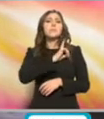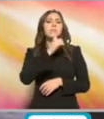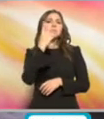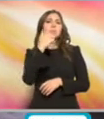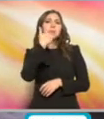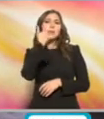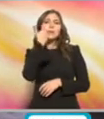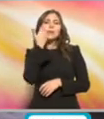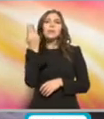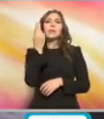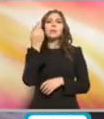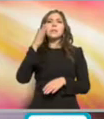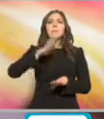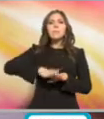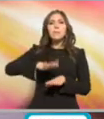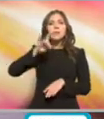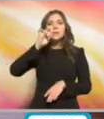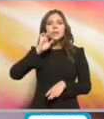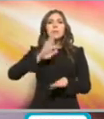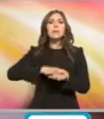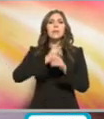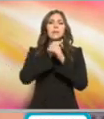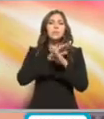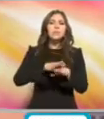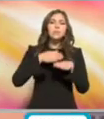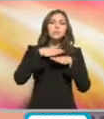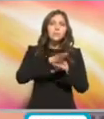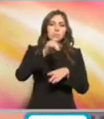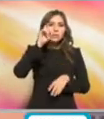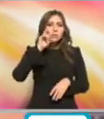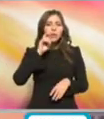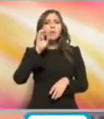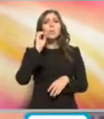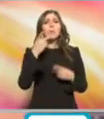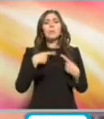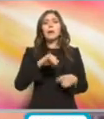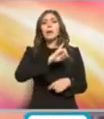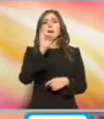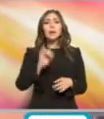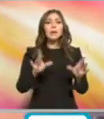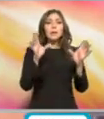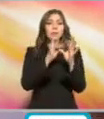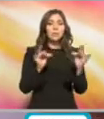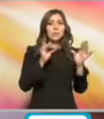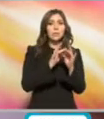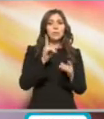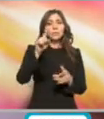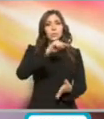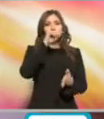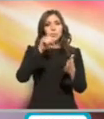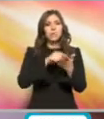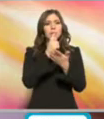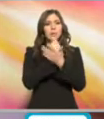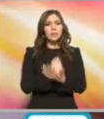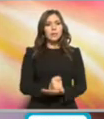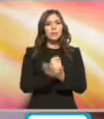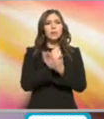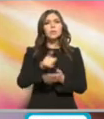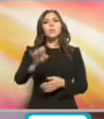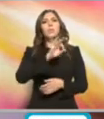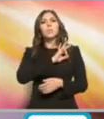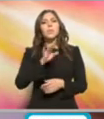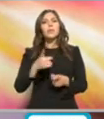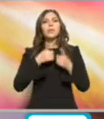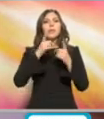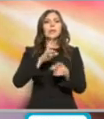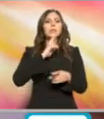en la sexualidad, quieres tener más información sobre sexualidad porque nadie te habló de ese tema, en un espacio terapéutico tú puedes encontrar